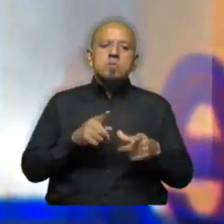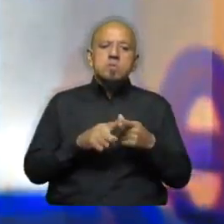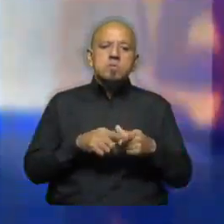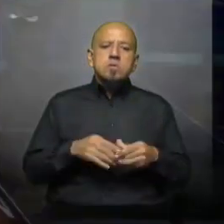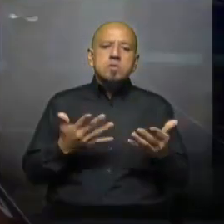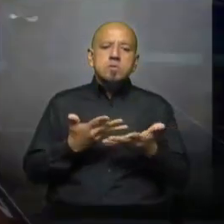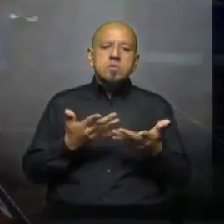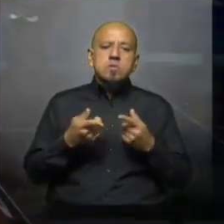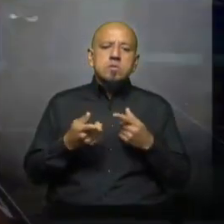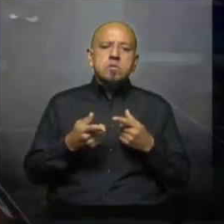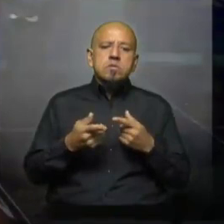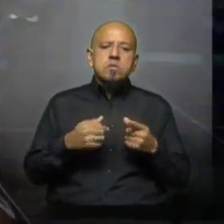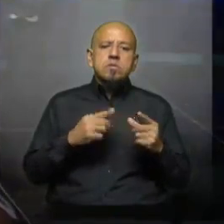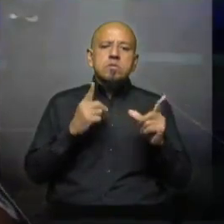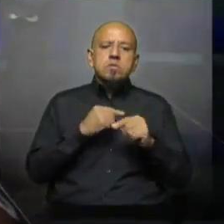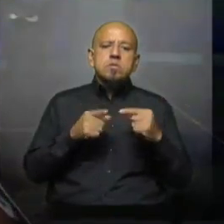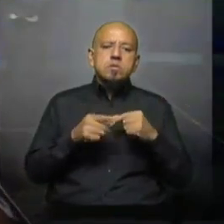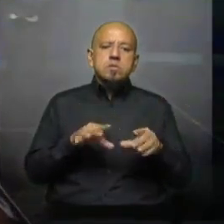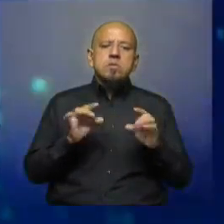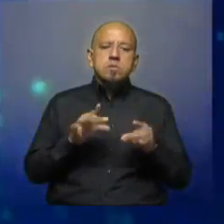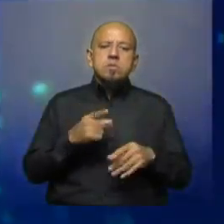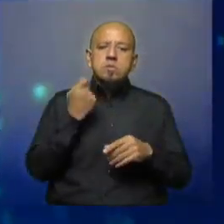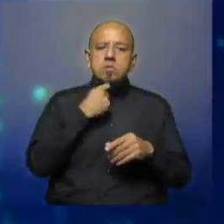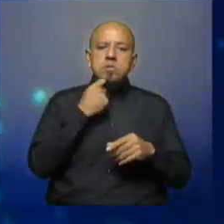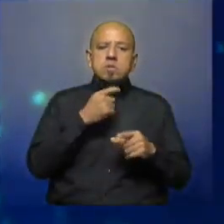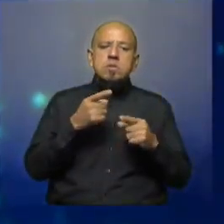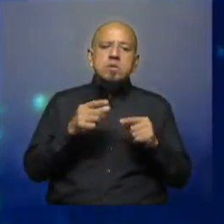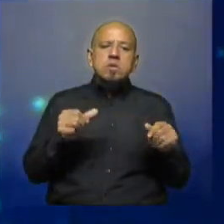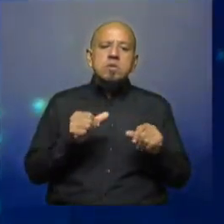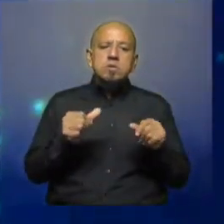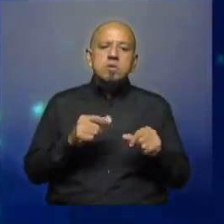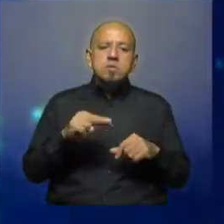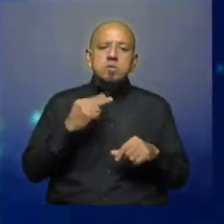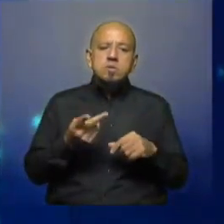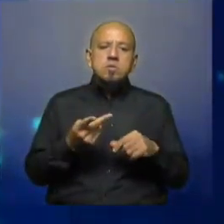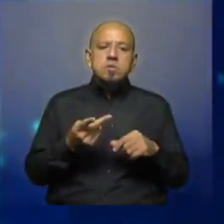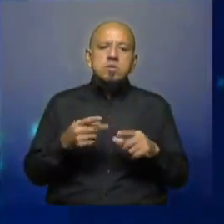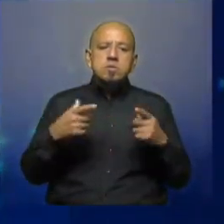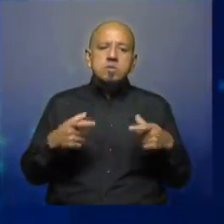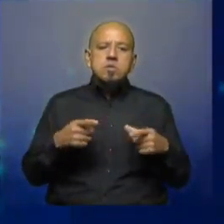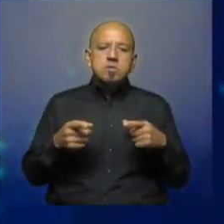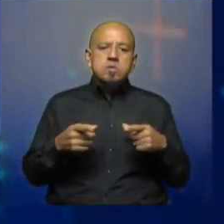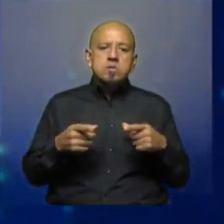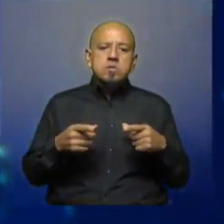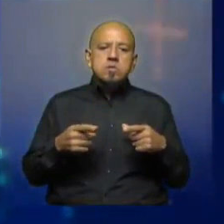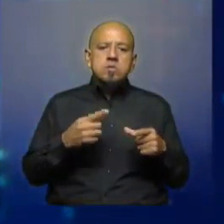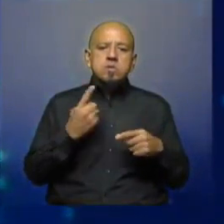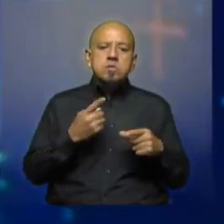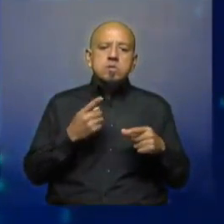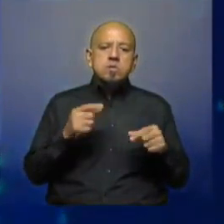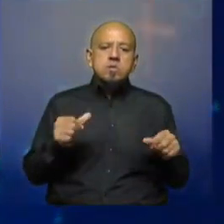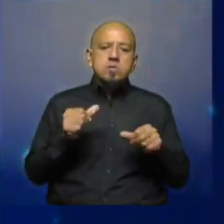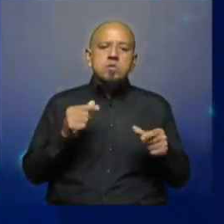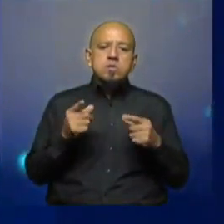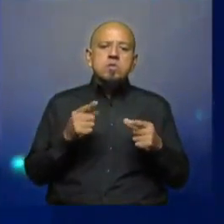ahora por fin está terminado, solo falta la mezcla. Iba a ser un disco doble. Y bueno, en primera instancia vamos a sacar el